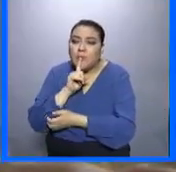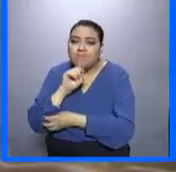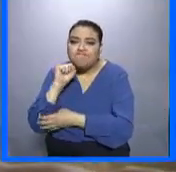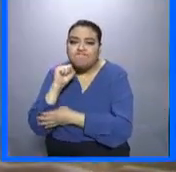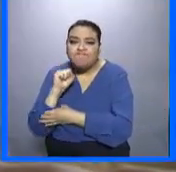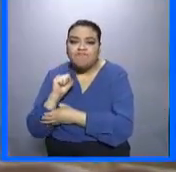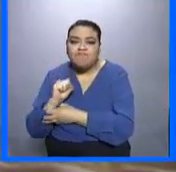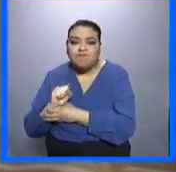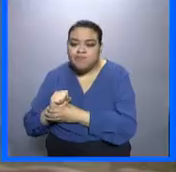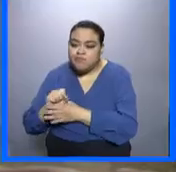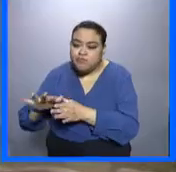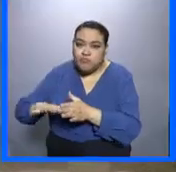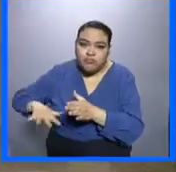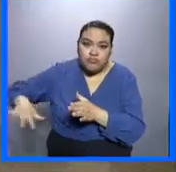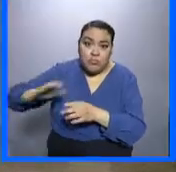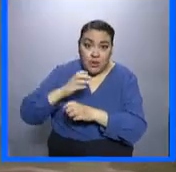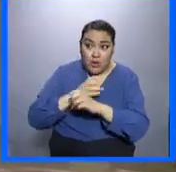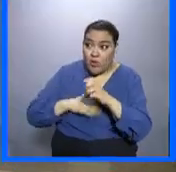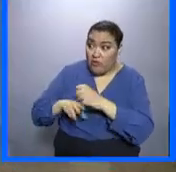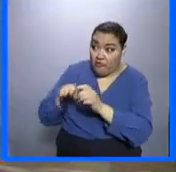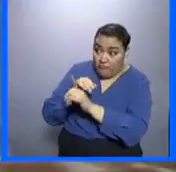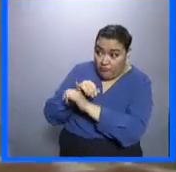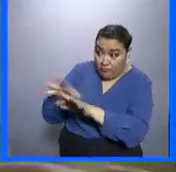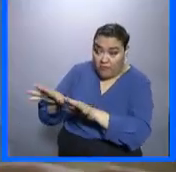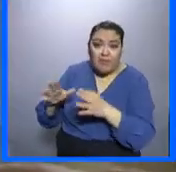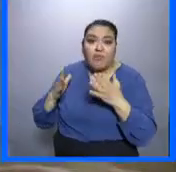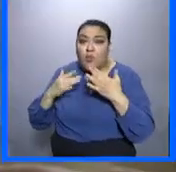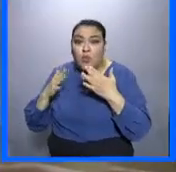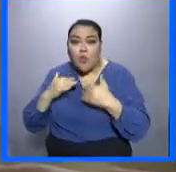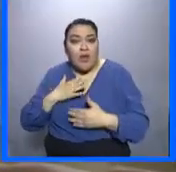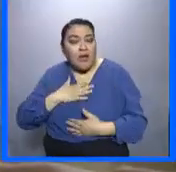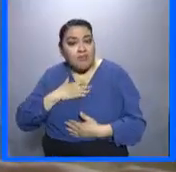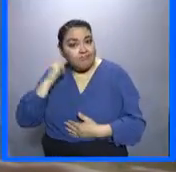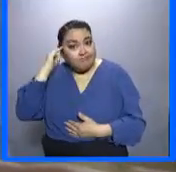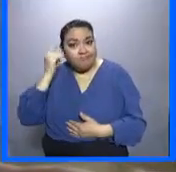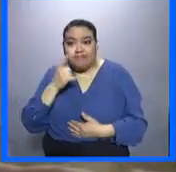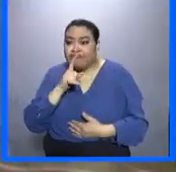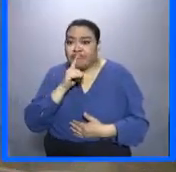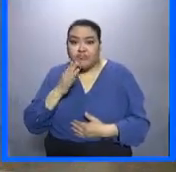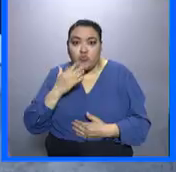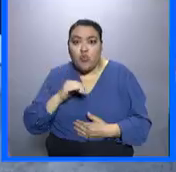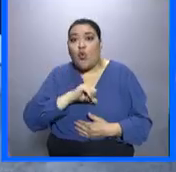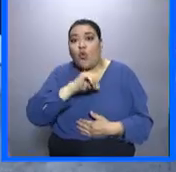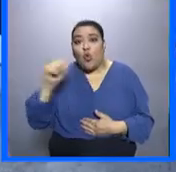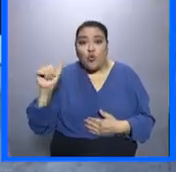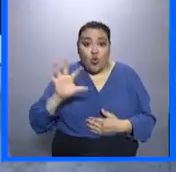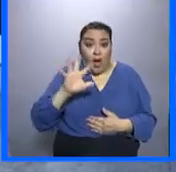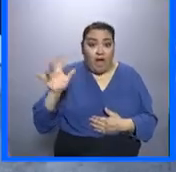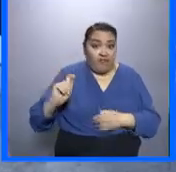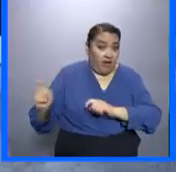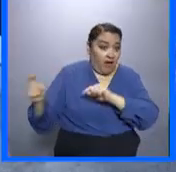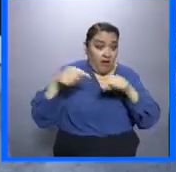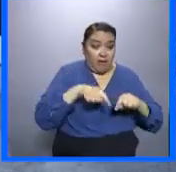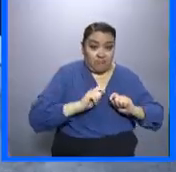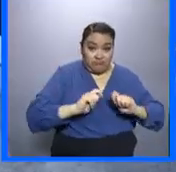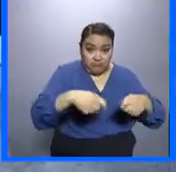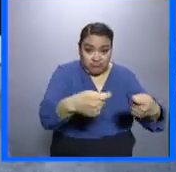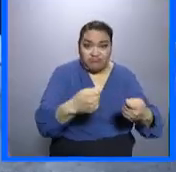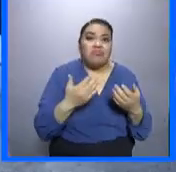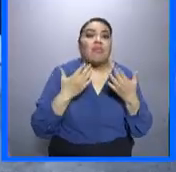Todavía no llega muchas informaciones en nuestros pueblos originarios y afromexicanos.